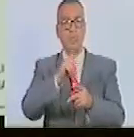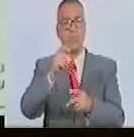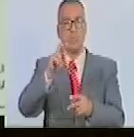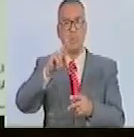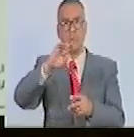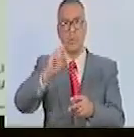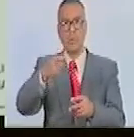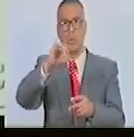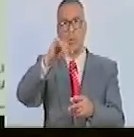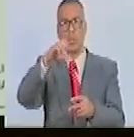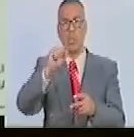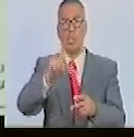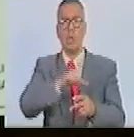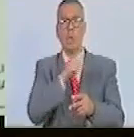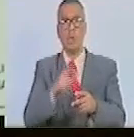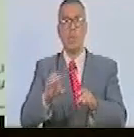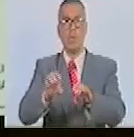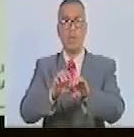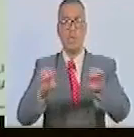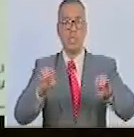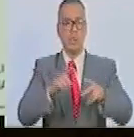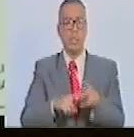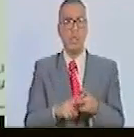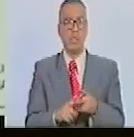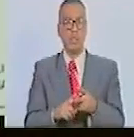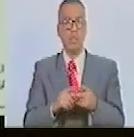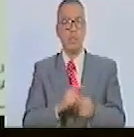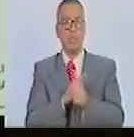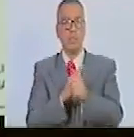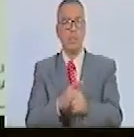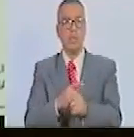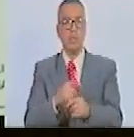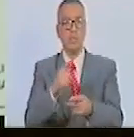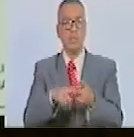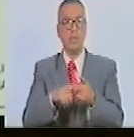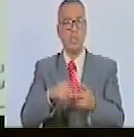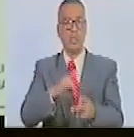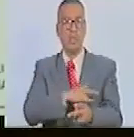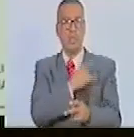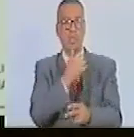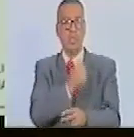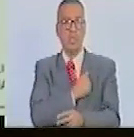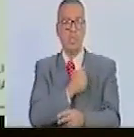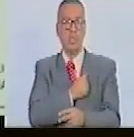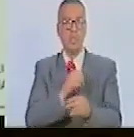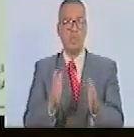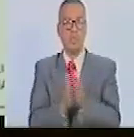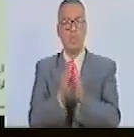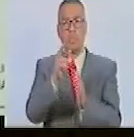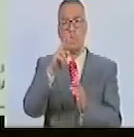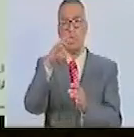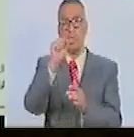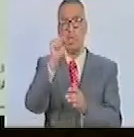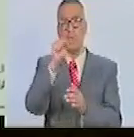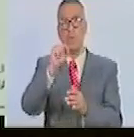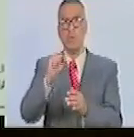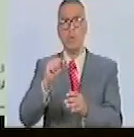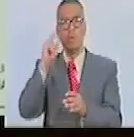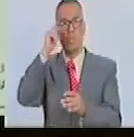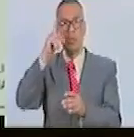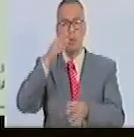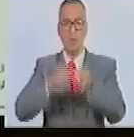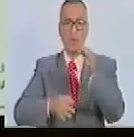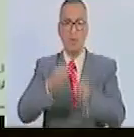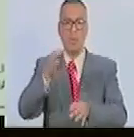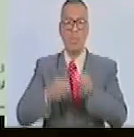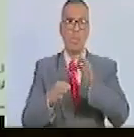teología, licenciado en educación, es rector de la Pontificia Universidad Católica Santa Rosa y es consultor